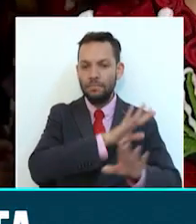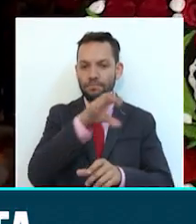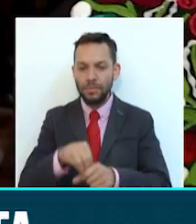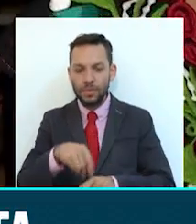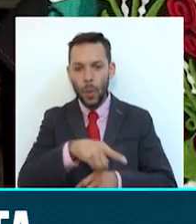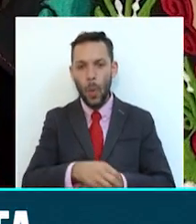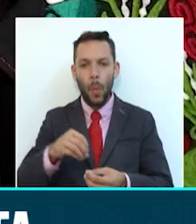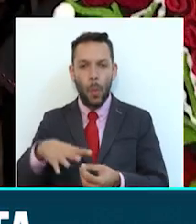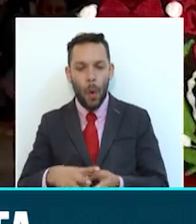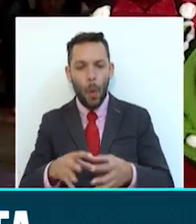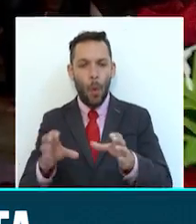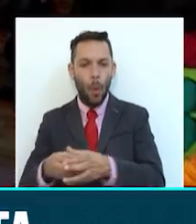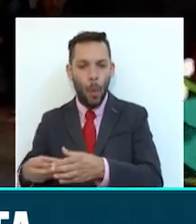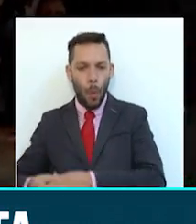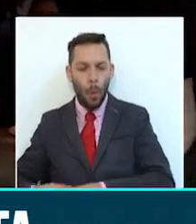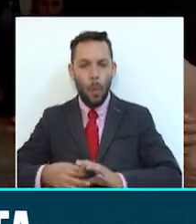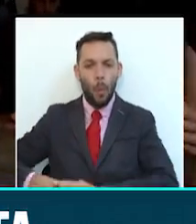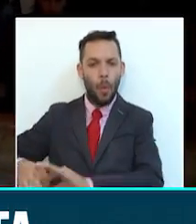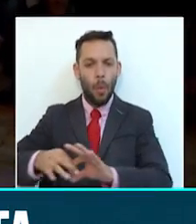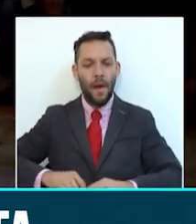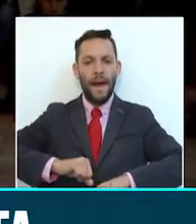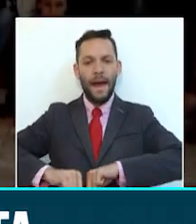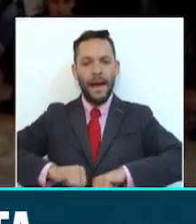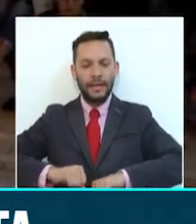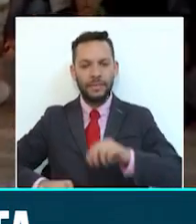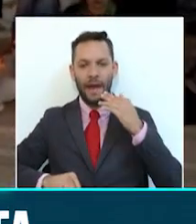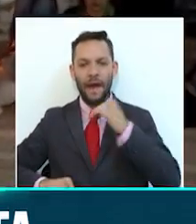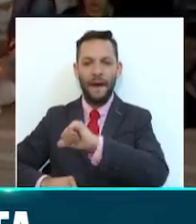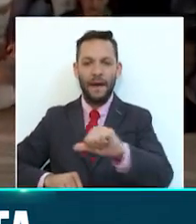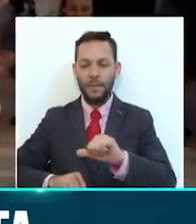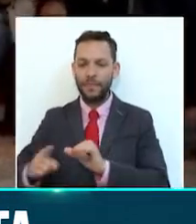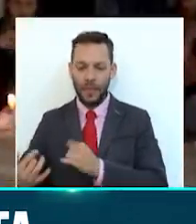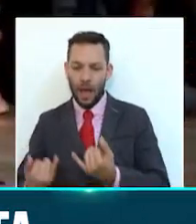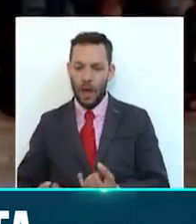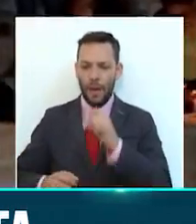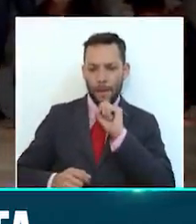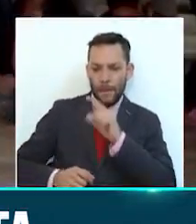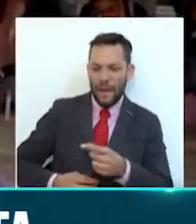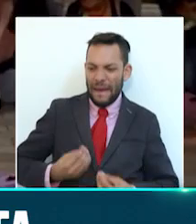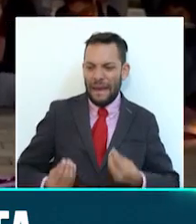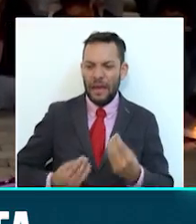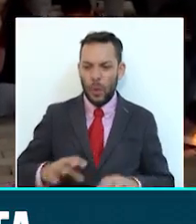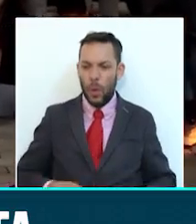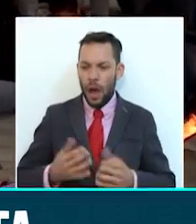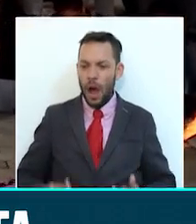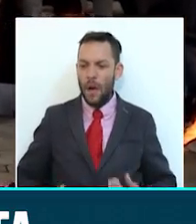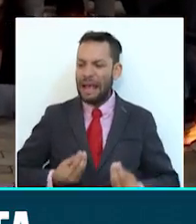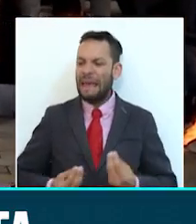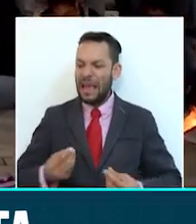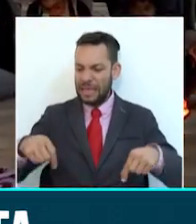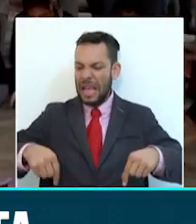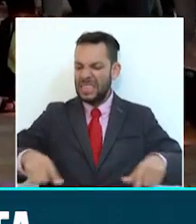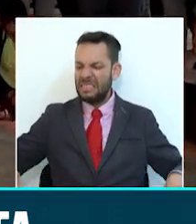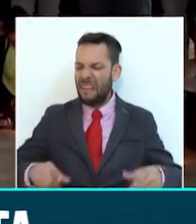redes, organizaciones y movimientos de mujeres y feministas. Cuéntenos entonces, Joana, la mecánica de lo que estamos viendo en este momento. El día